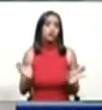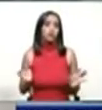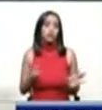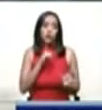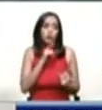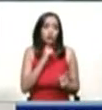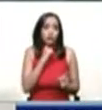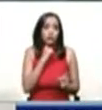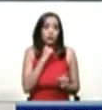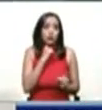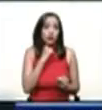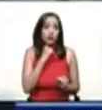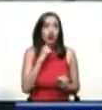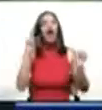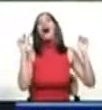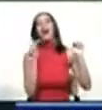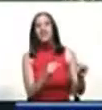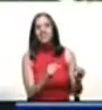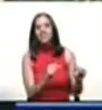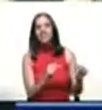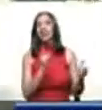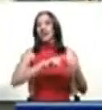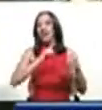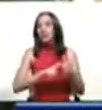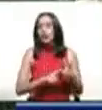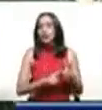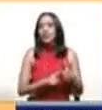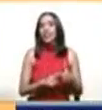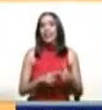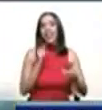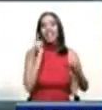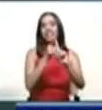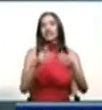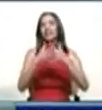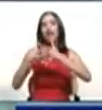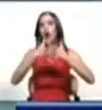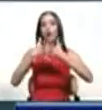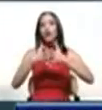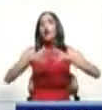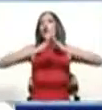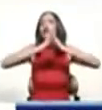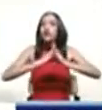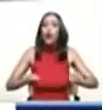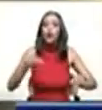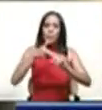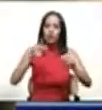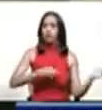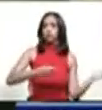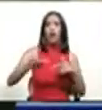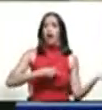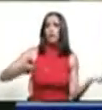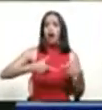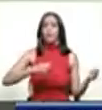mercado de destino entonces era Estados Unidos. Todo el destino del petróleo era para Estados Unidos.